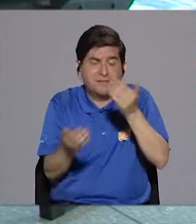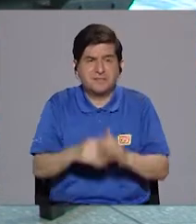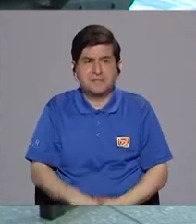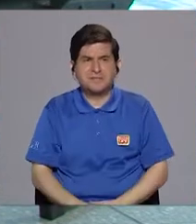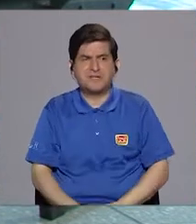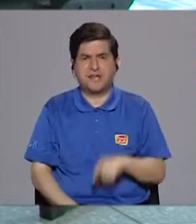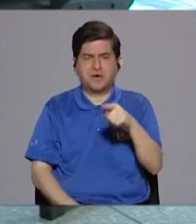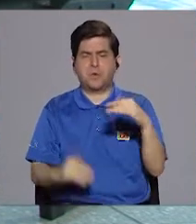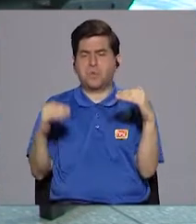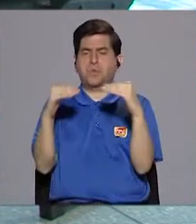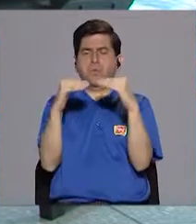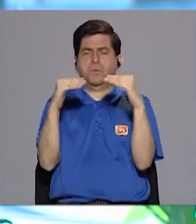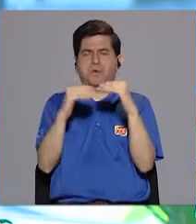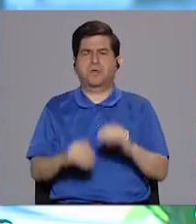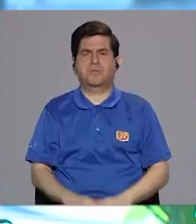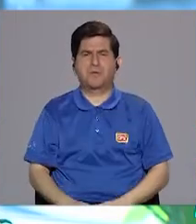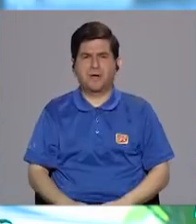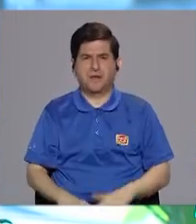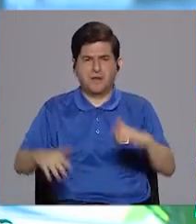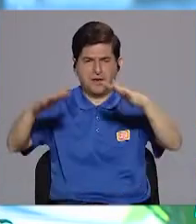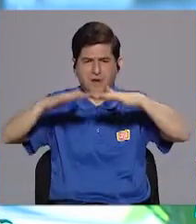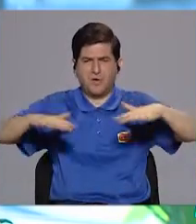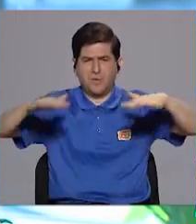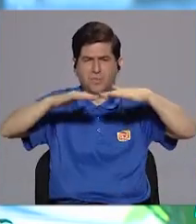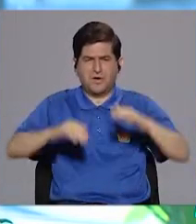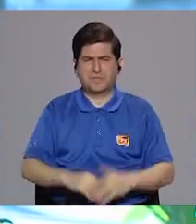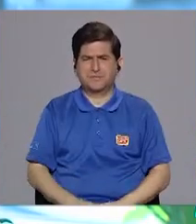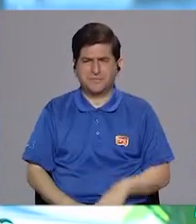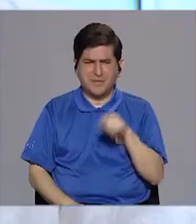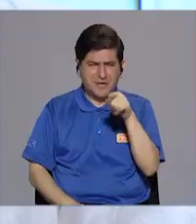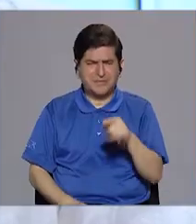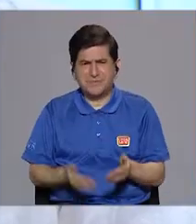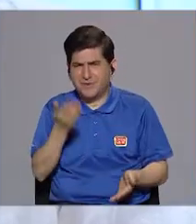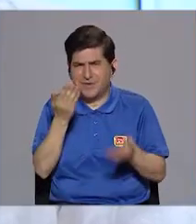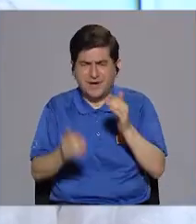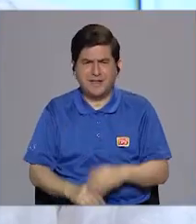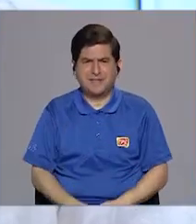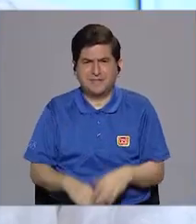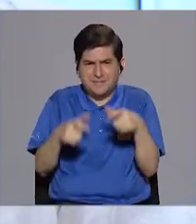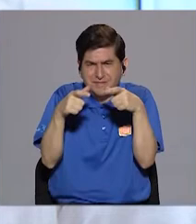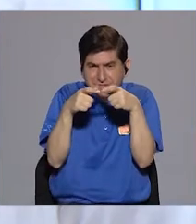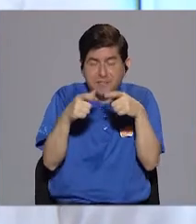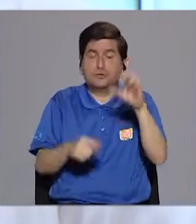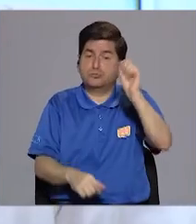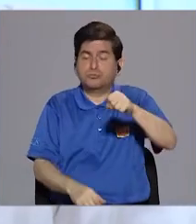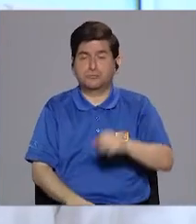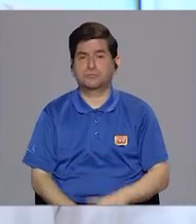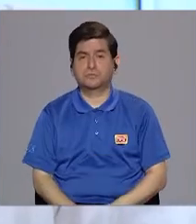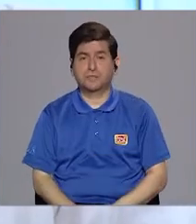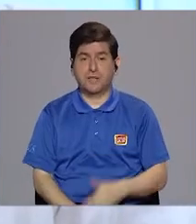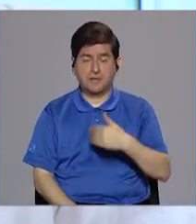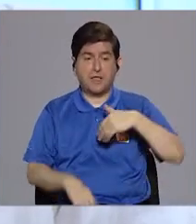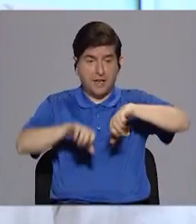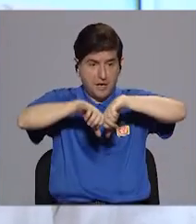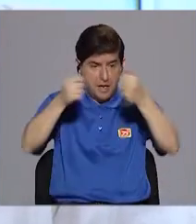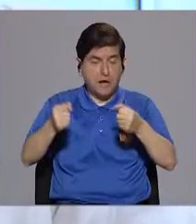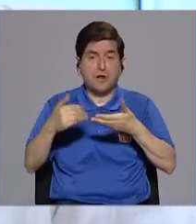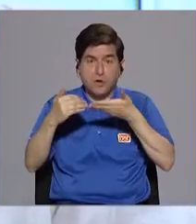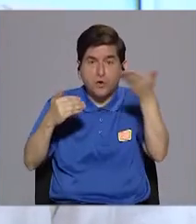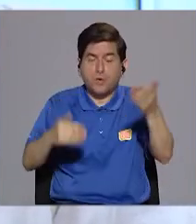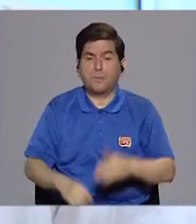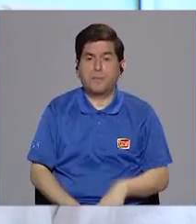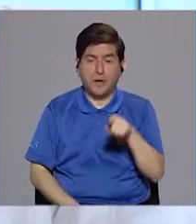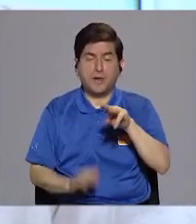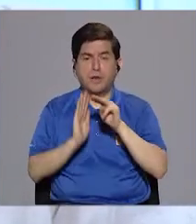cierto estatus de... Como una atmósfera divino, muy egocentrista, ¿no? Y... Exactamente. Y entonces, pues, tenemos que romper con estas cosas, con